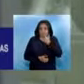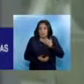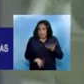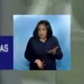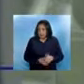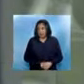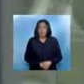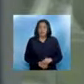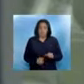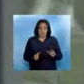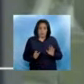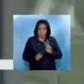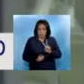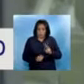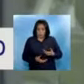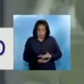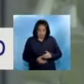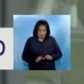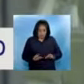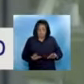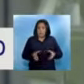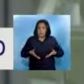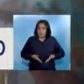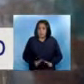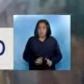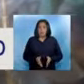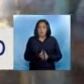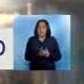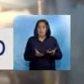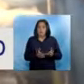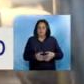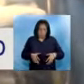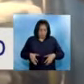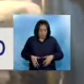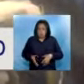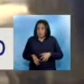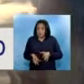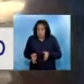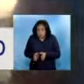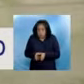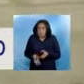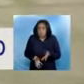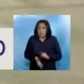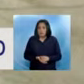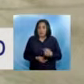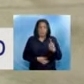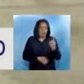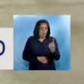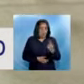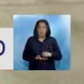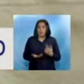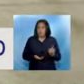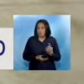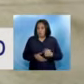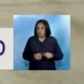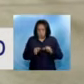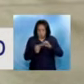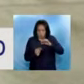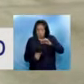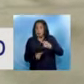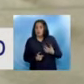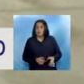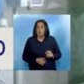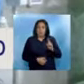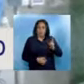pasar. Las pequeñas nacidas en Pucallpa estaban unidas por la pelvis. Además, tenían un solo canal medular, un